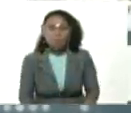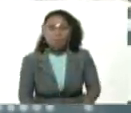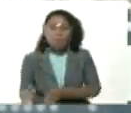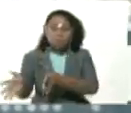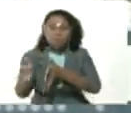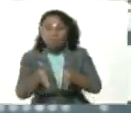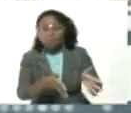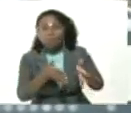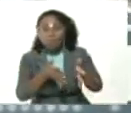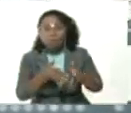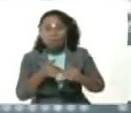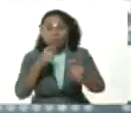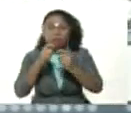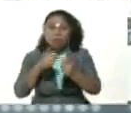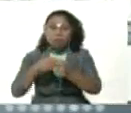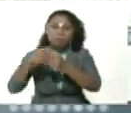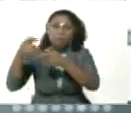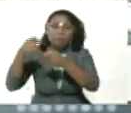ganar, exportar.